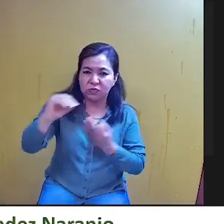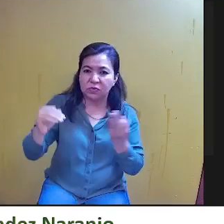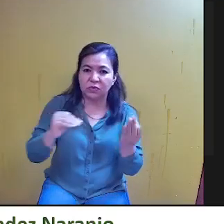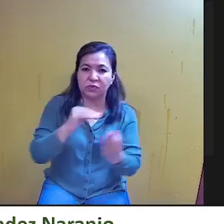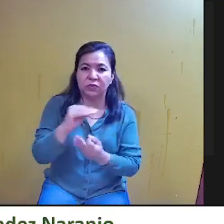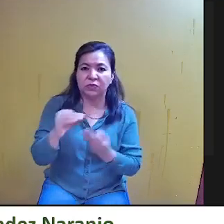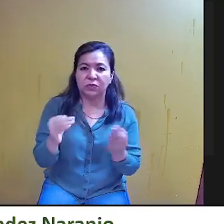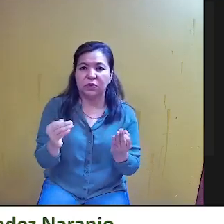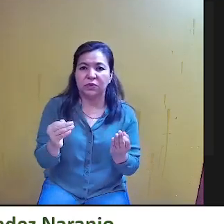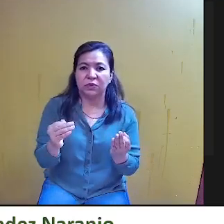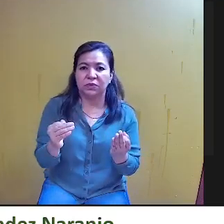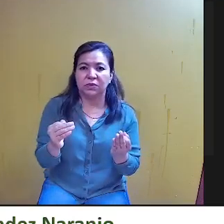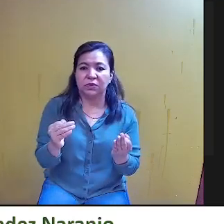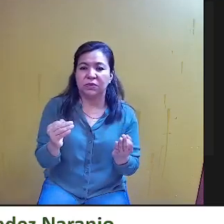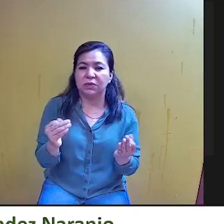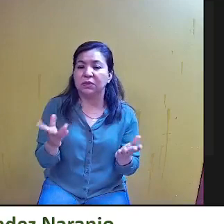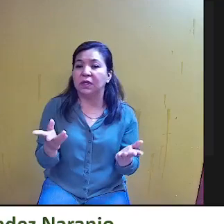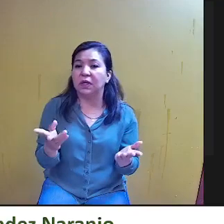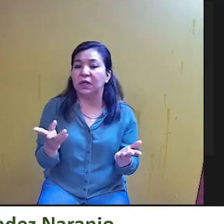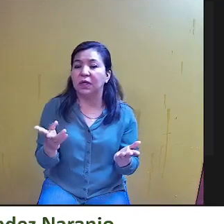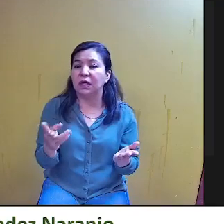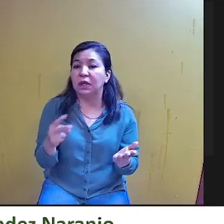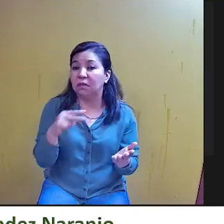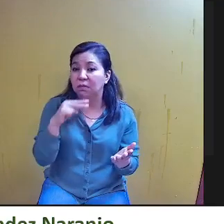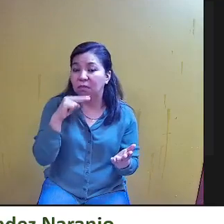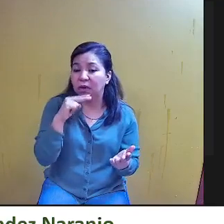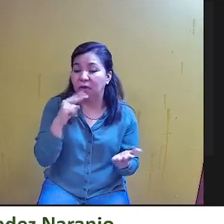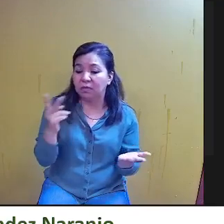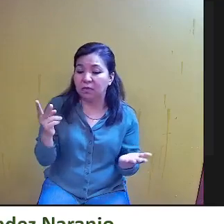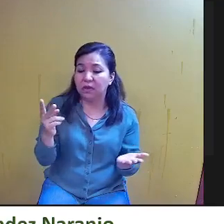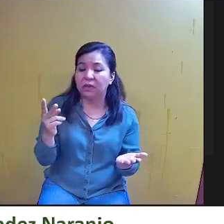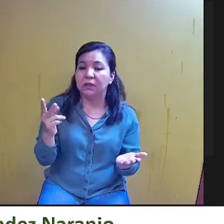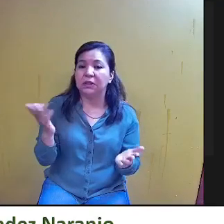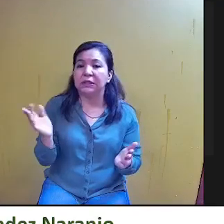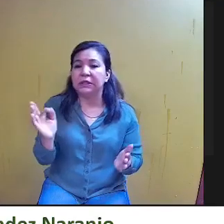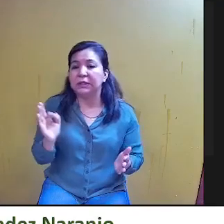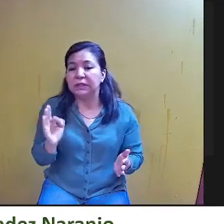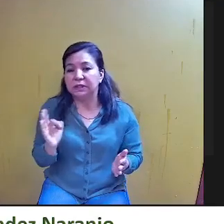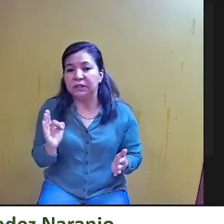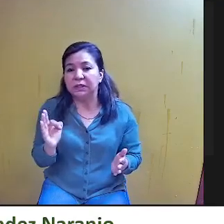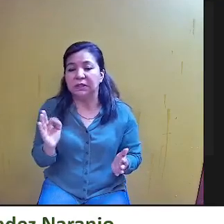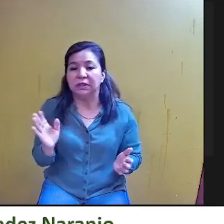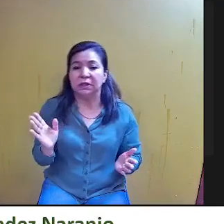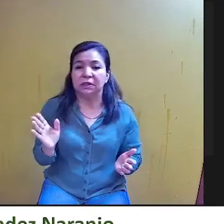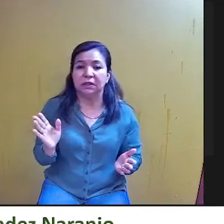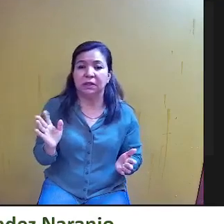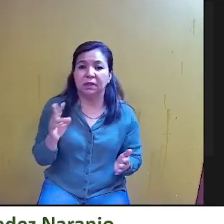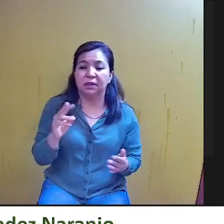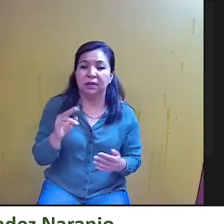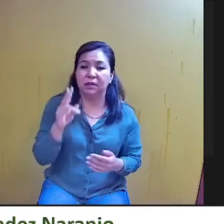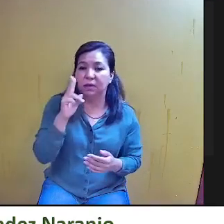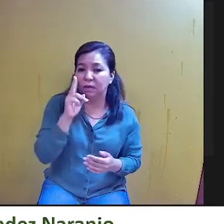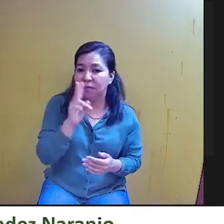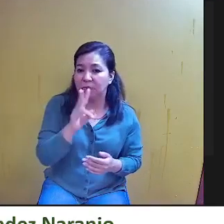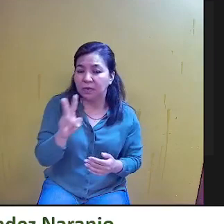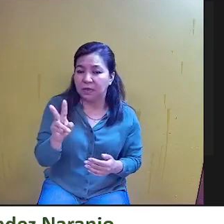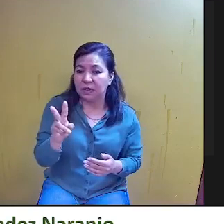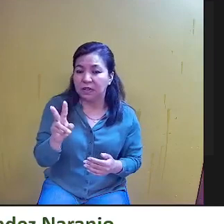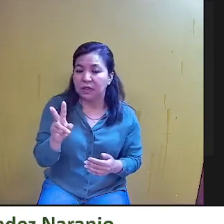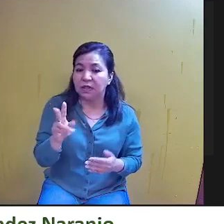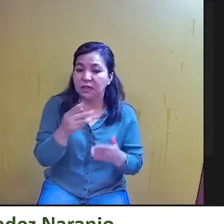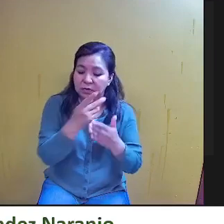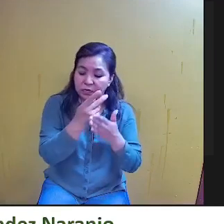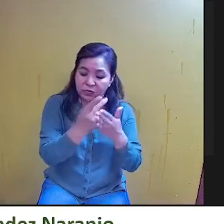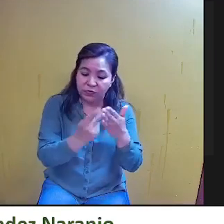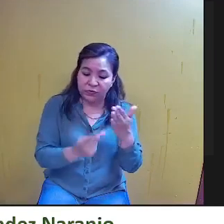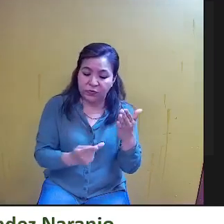ver, la acción del verbo denota una posibilidad, no una certeza. En el caso, se trata del análisis de las aptitudes y resultados de las